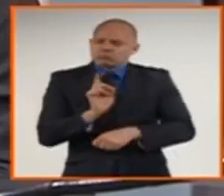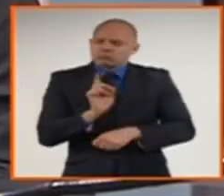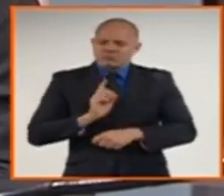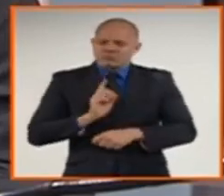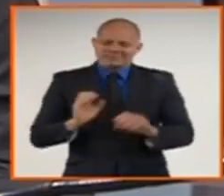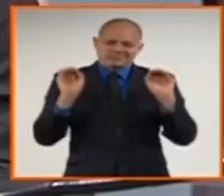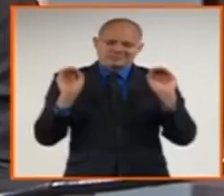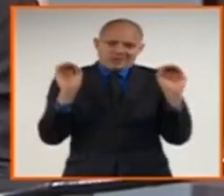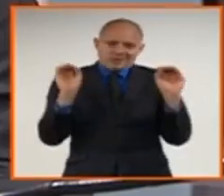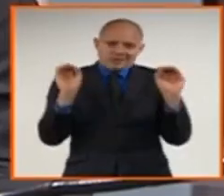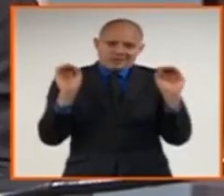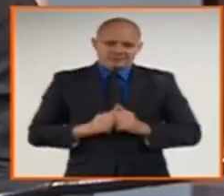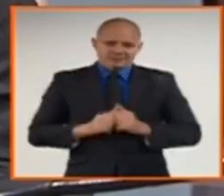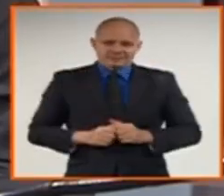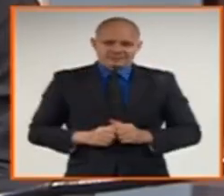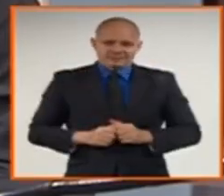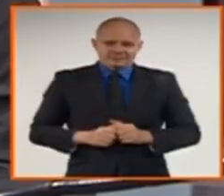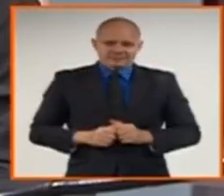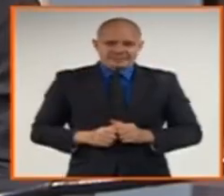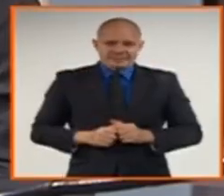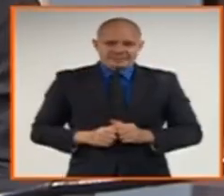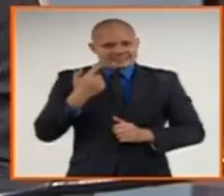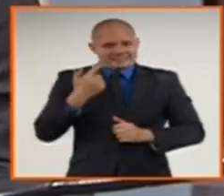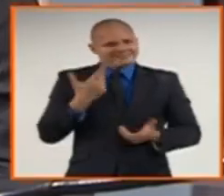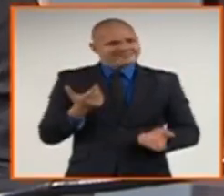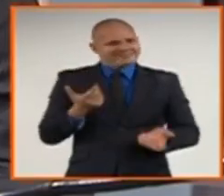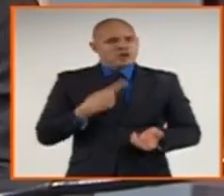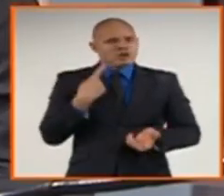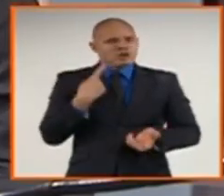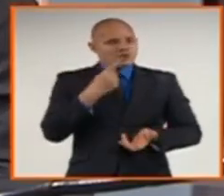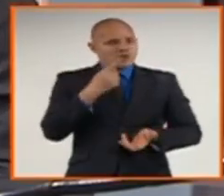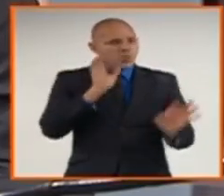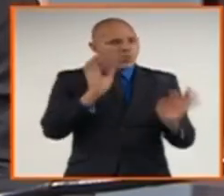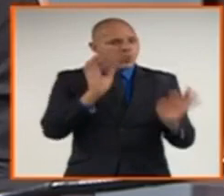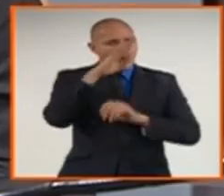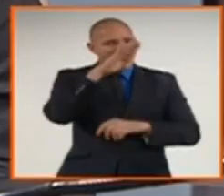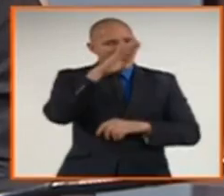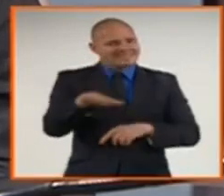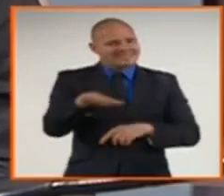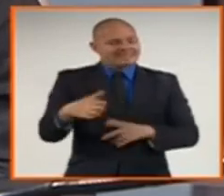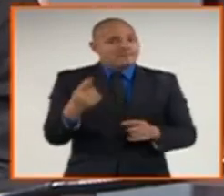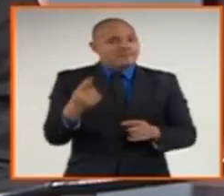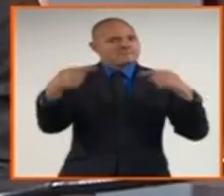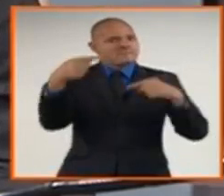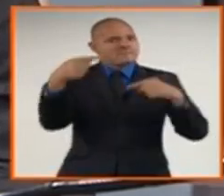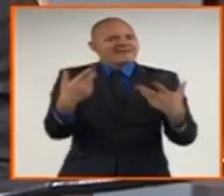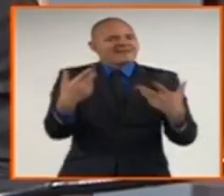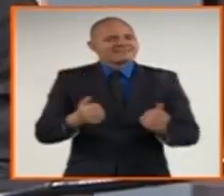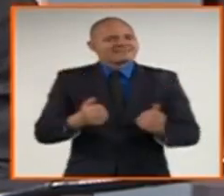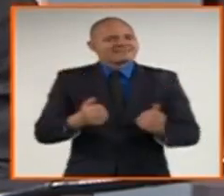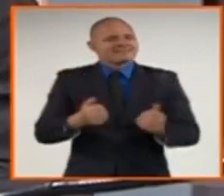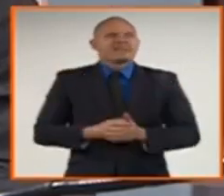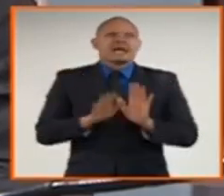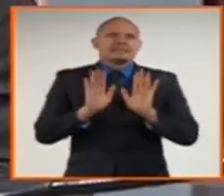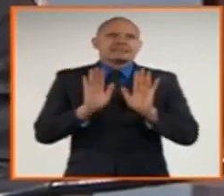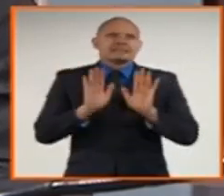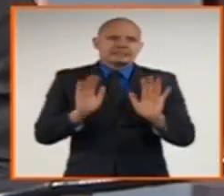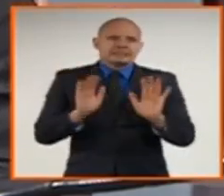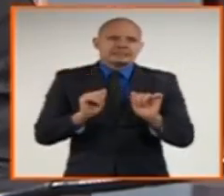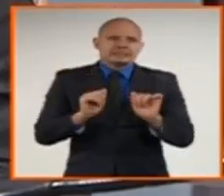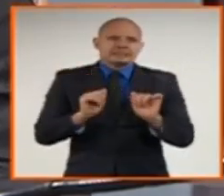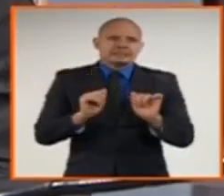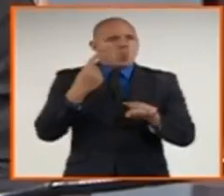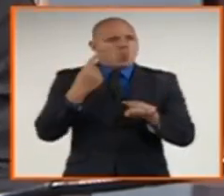adverso que atentara contra la vida de esos niños. Adicionalmente, se ha hablado quizás un poco